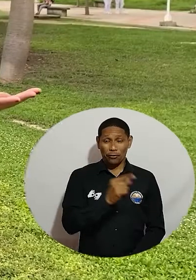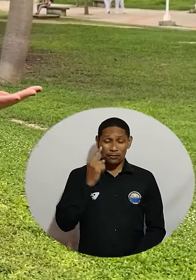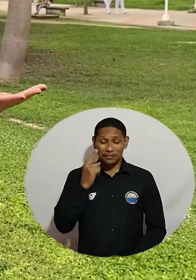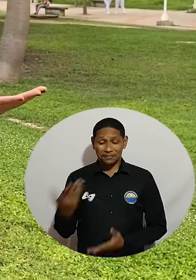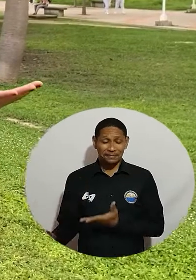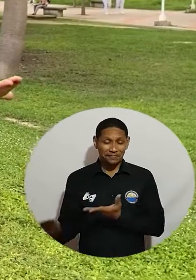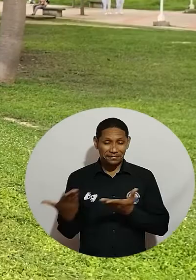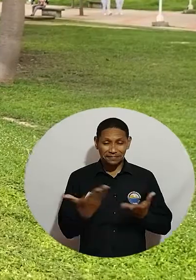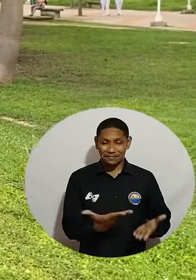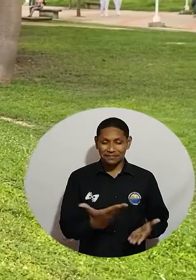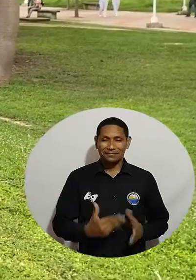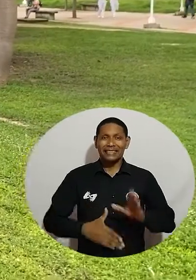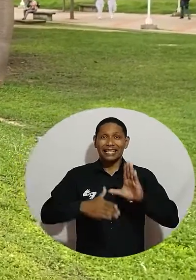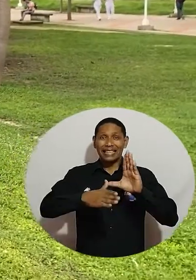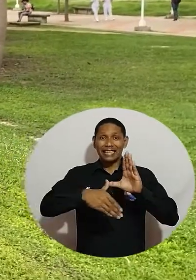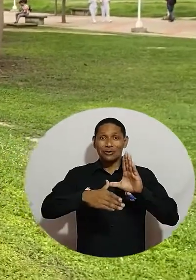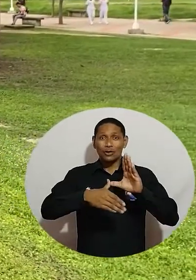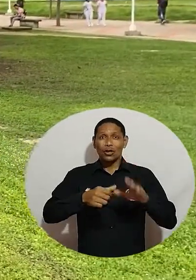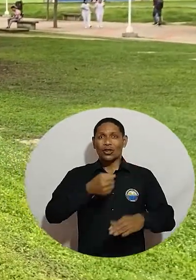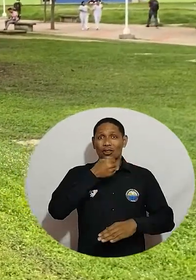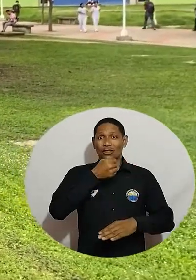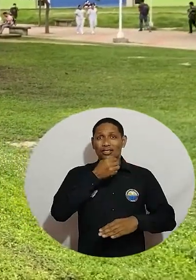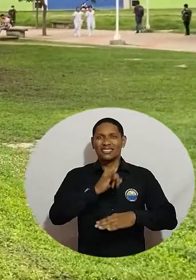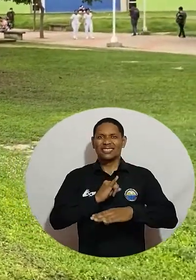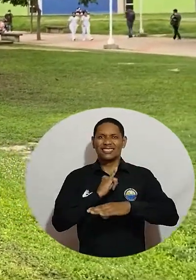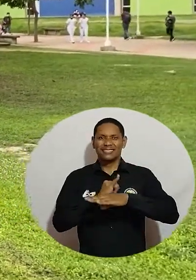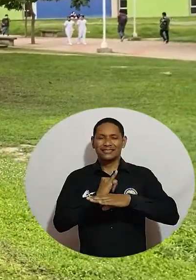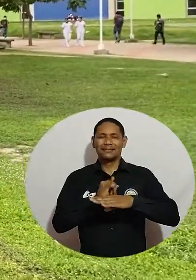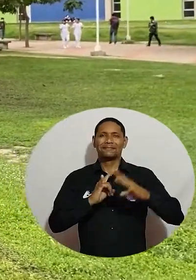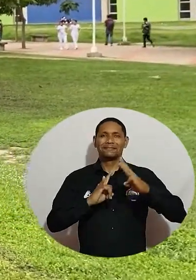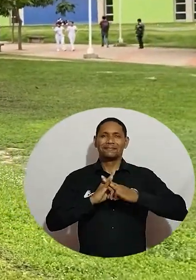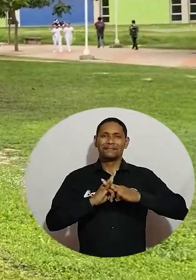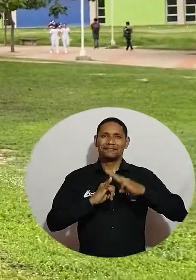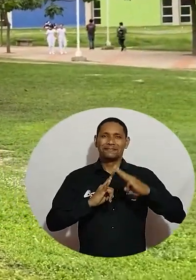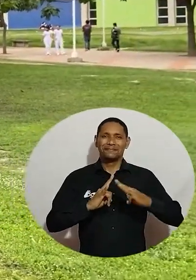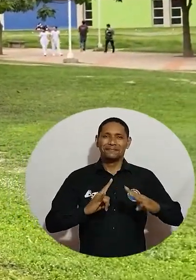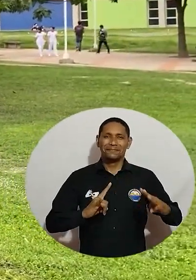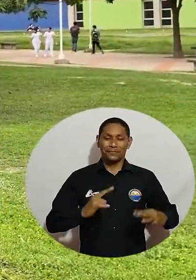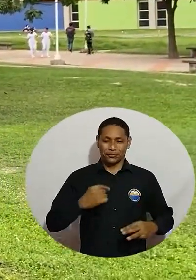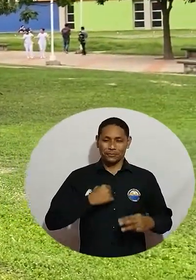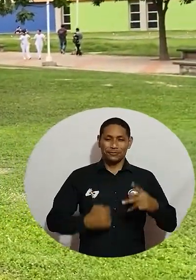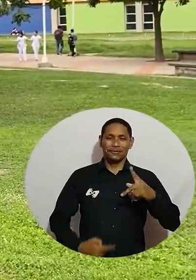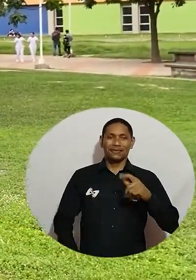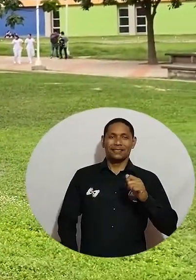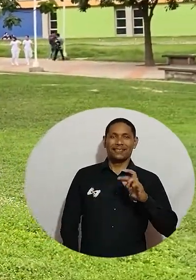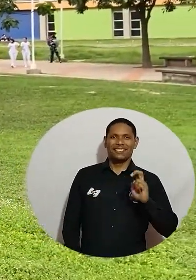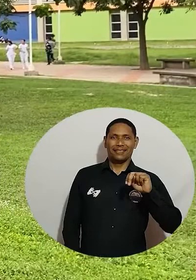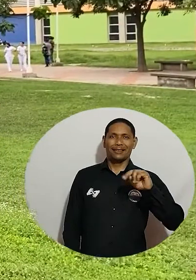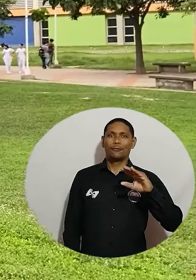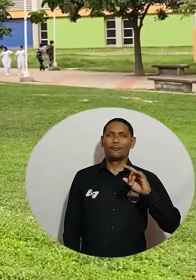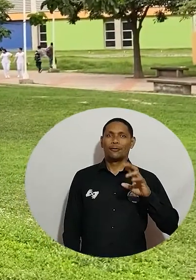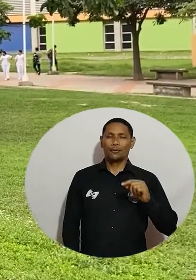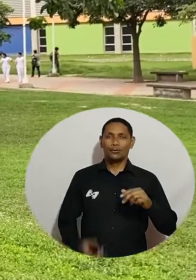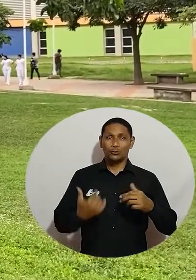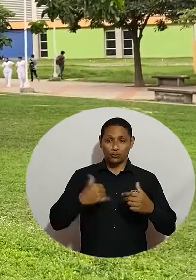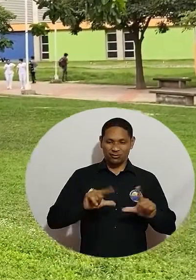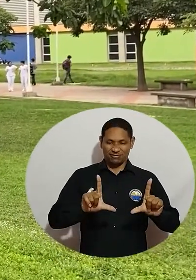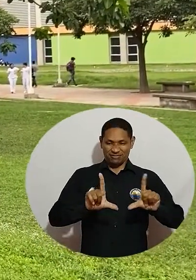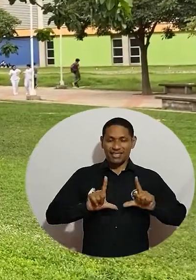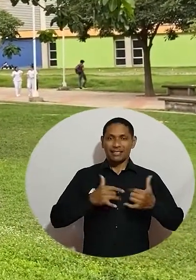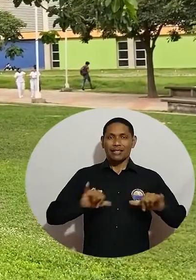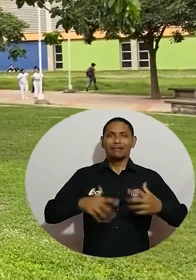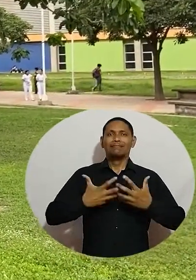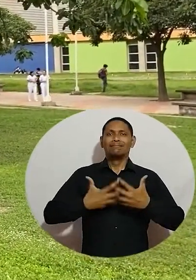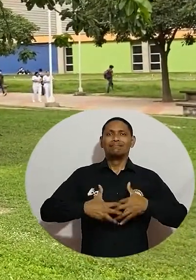Televidente, sean todos bienvenidos a El Campus TV, programa institucional de la Universidad del Magdalena. Yo soy Karen Cuau, graduada del